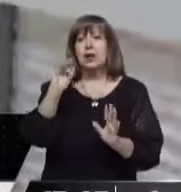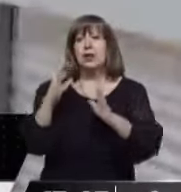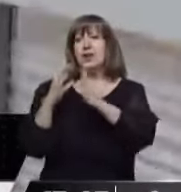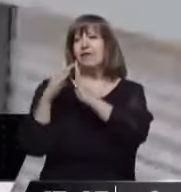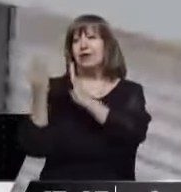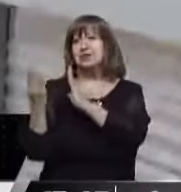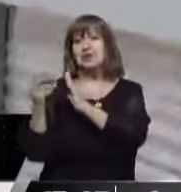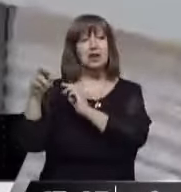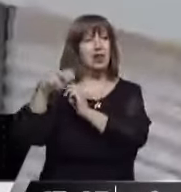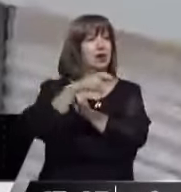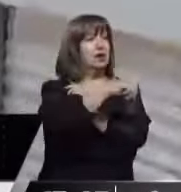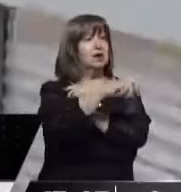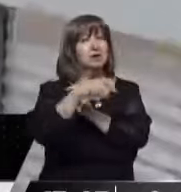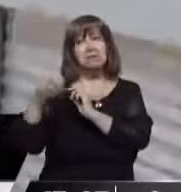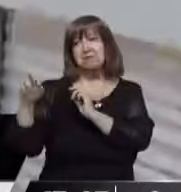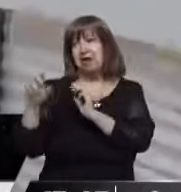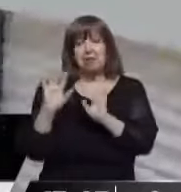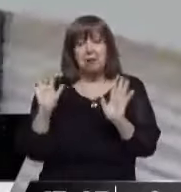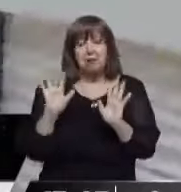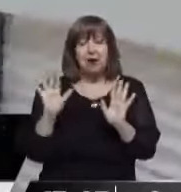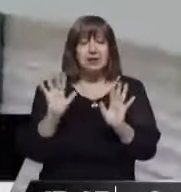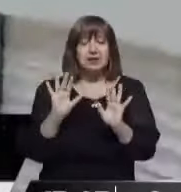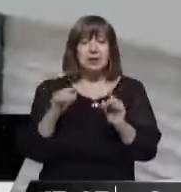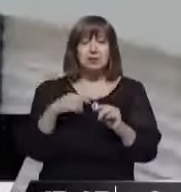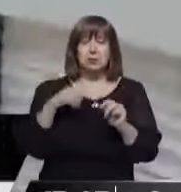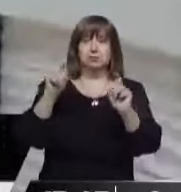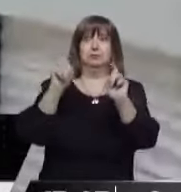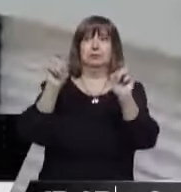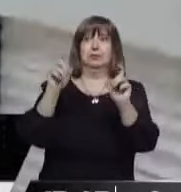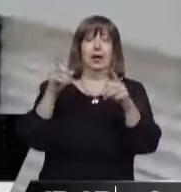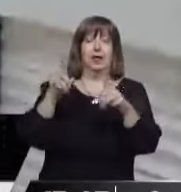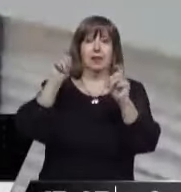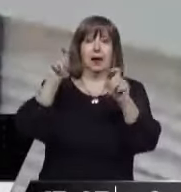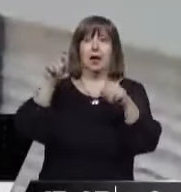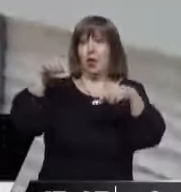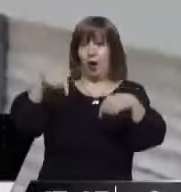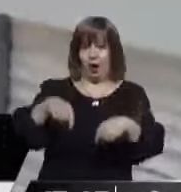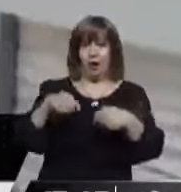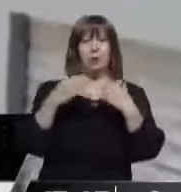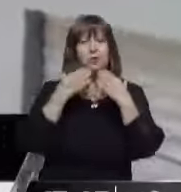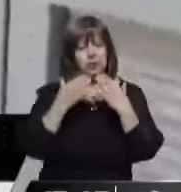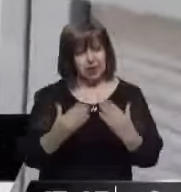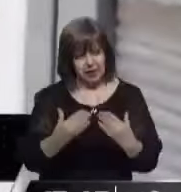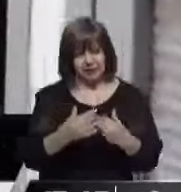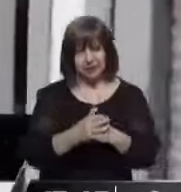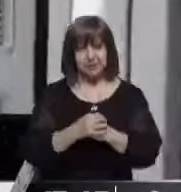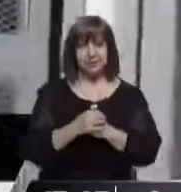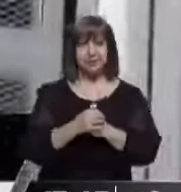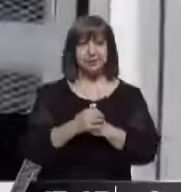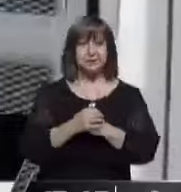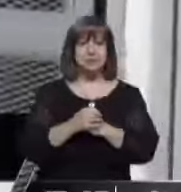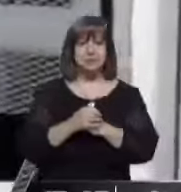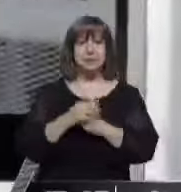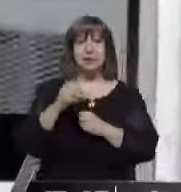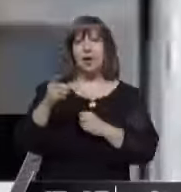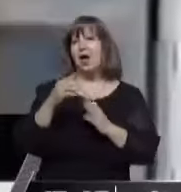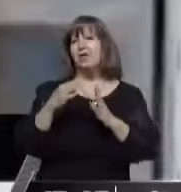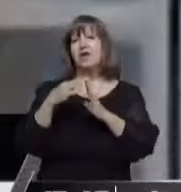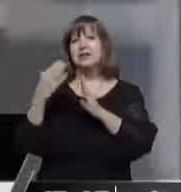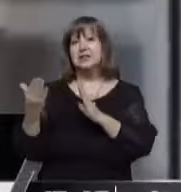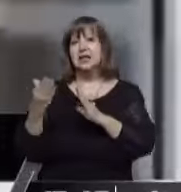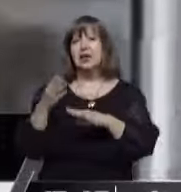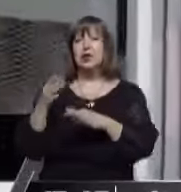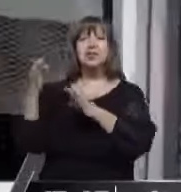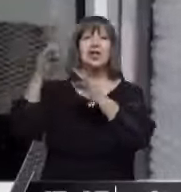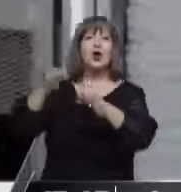Así que nada pero recién me entero del tema también Bueno gracias No de nada bueno ha la palabra de un vecino que está